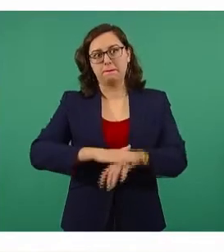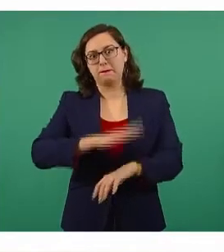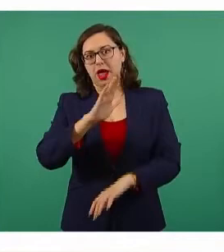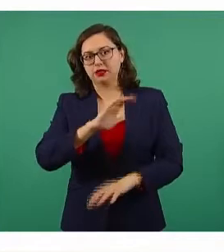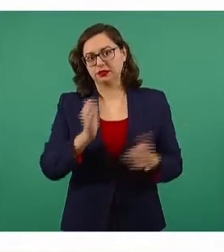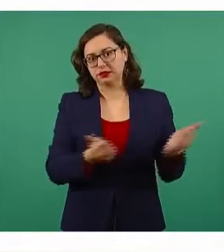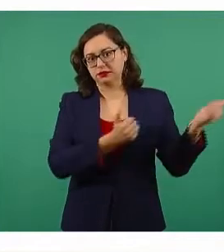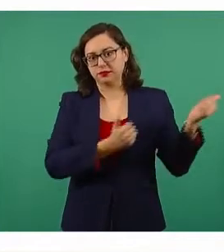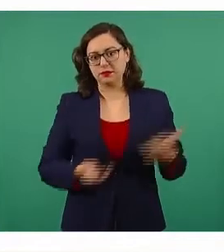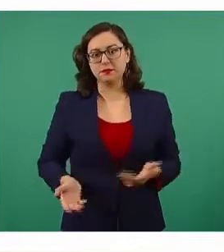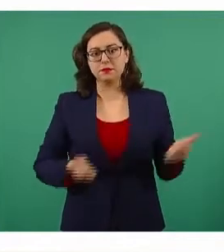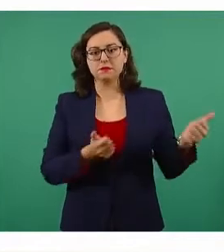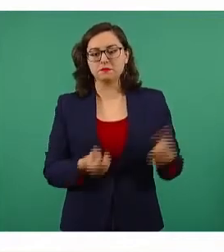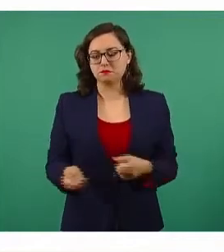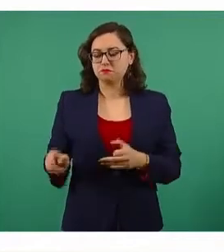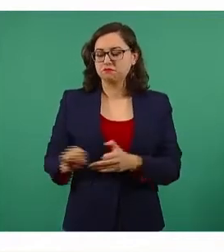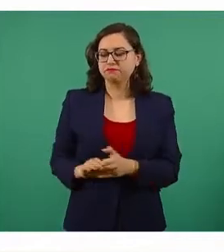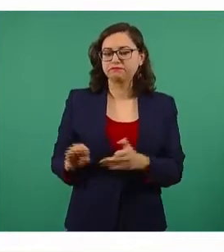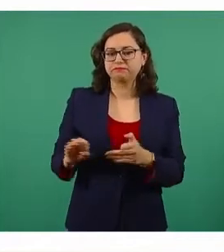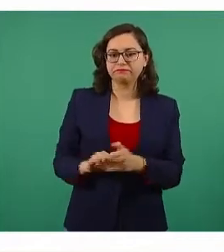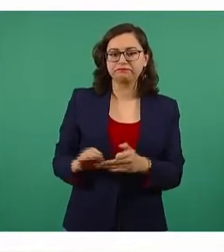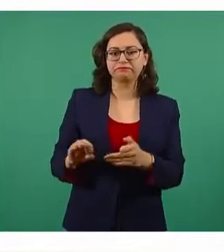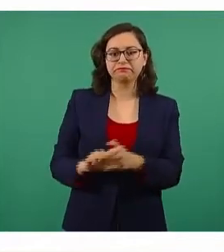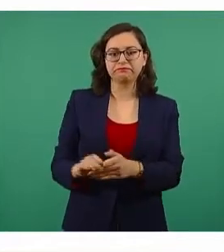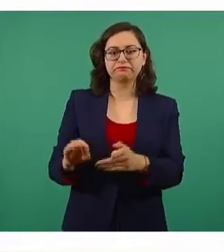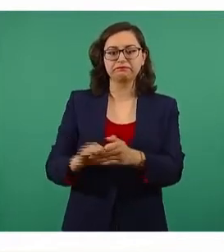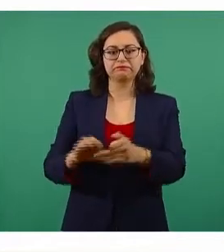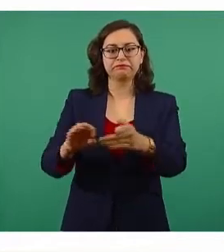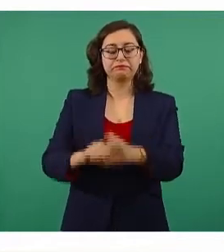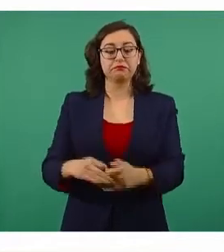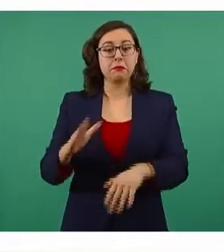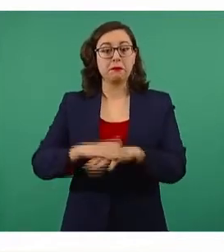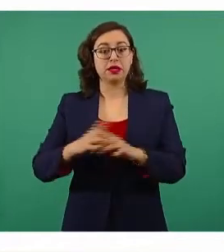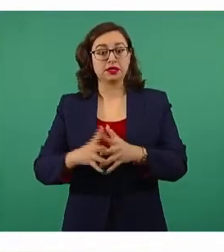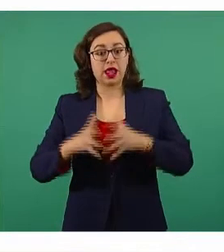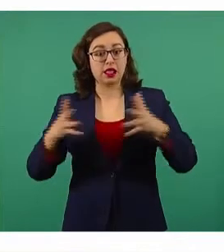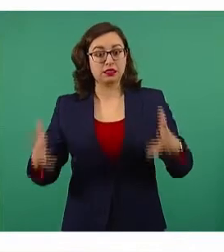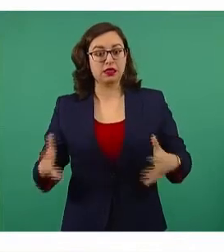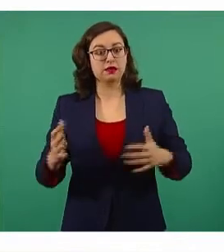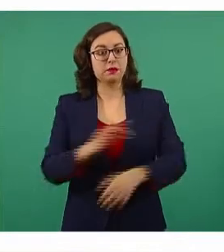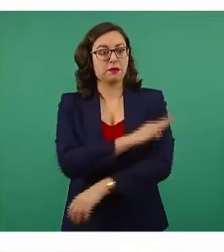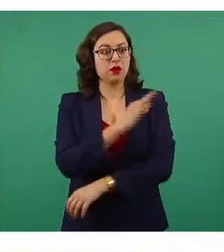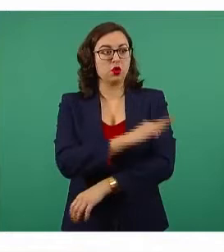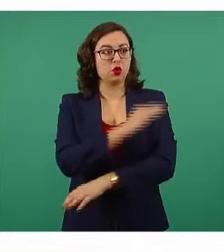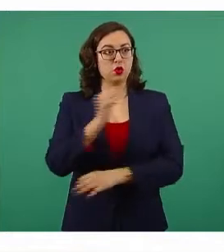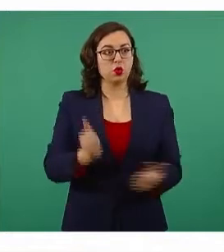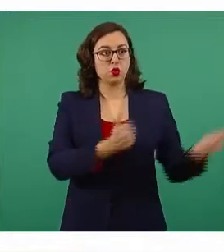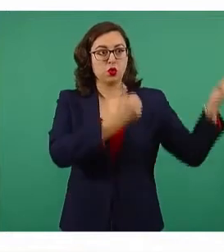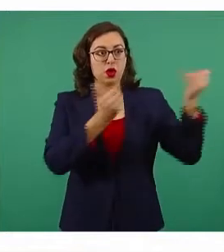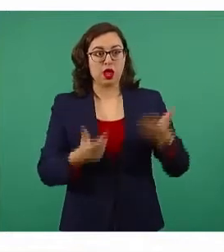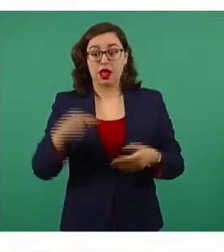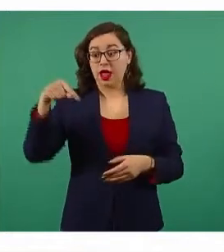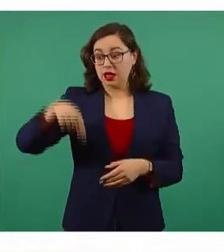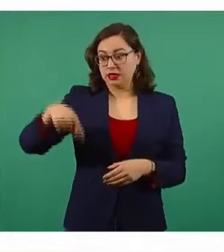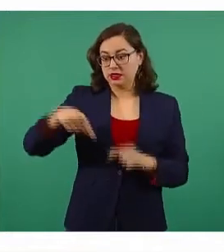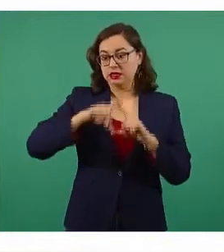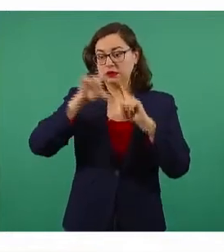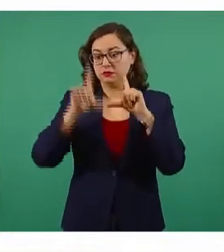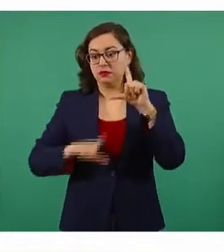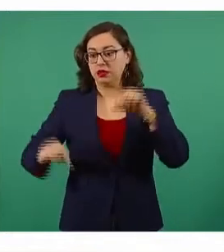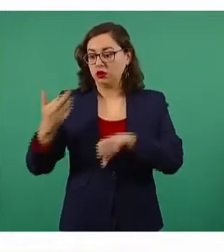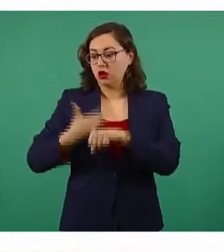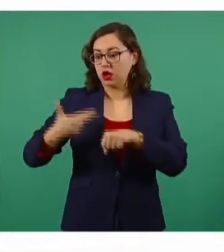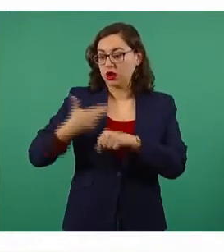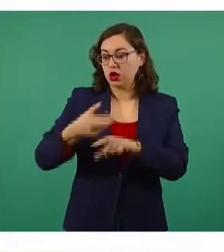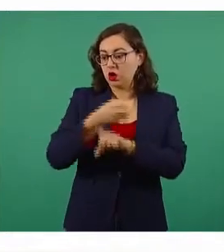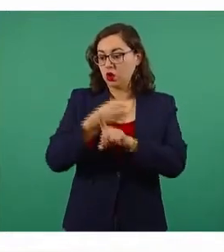recibiendo progresivamente dotaciones más amplias, pero también la capacidad operativa que depende de las